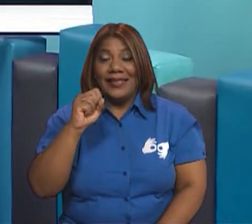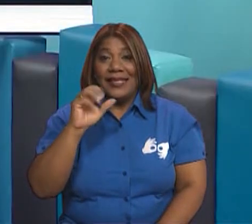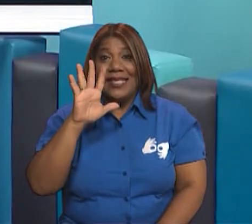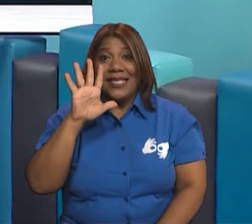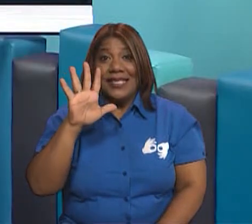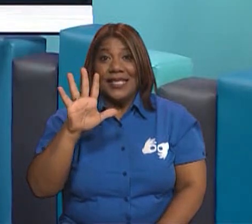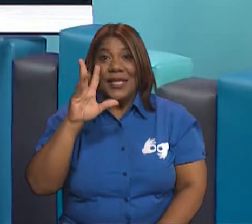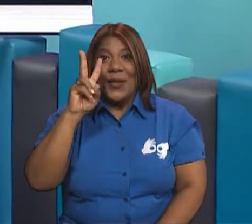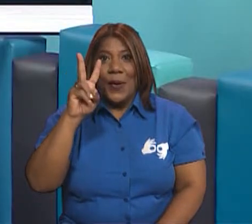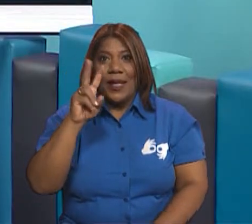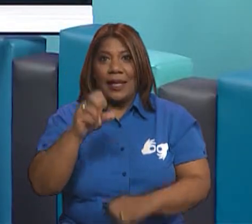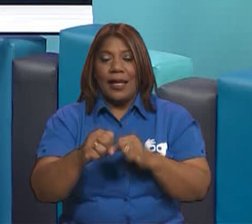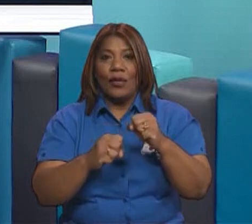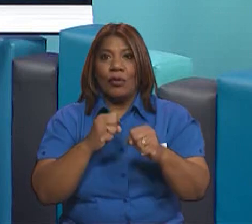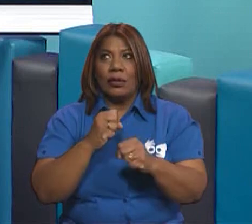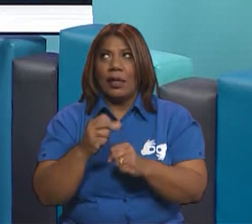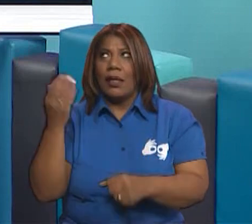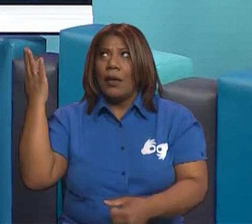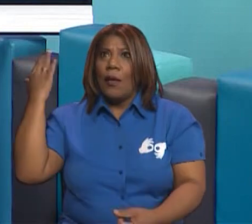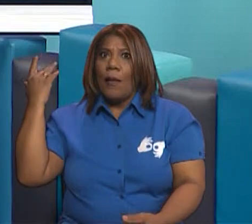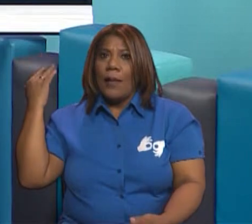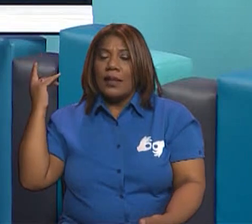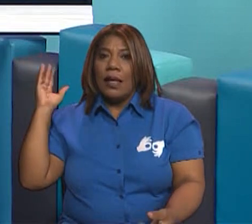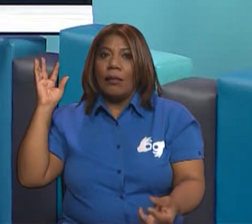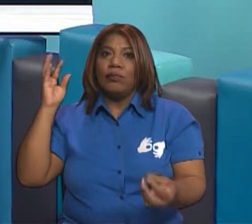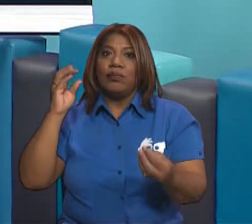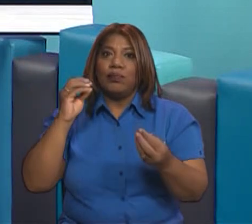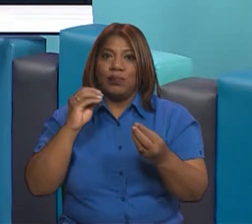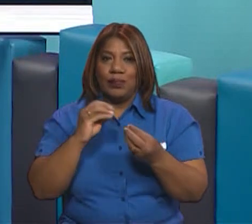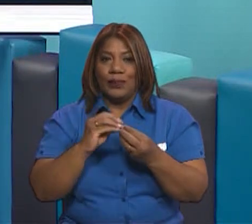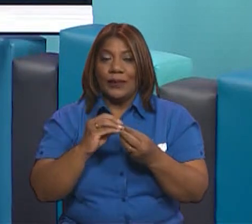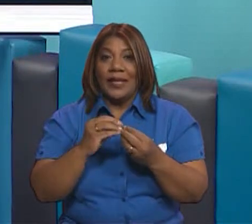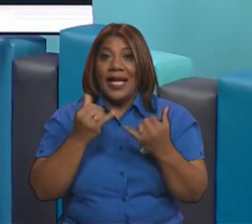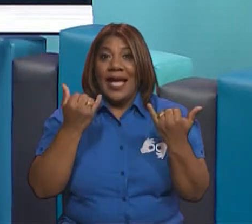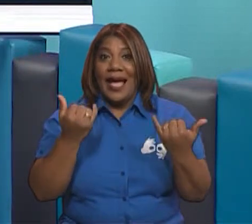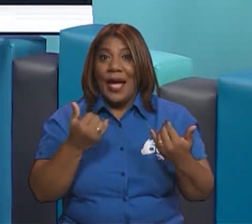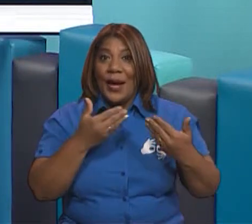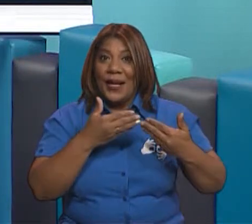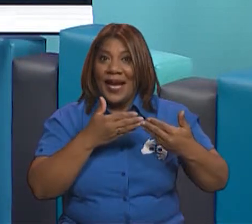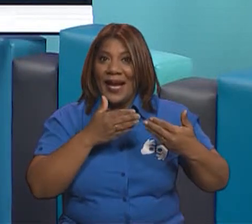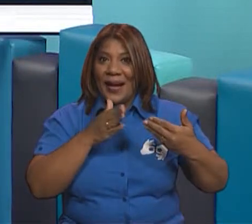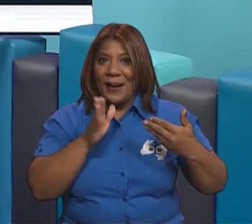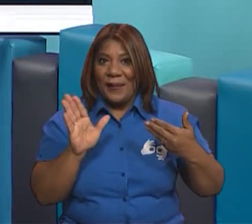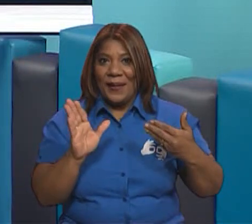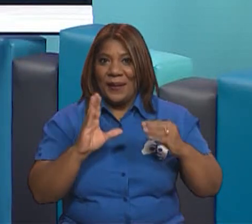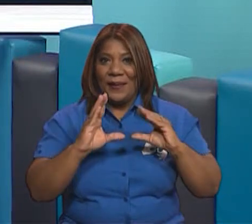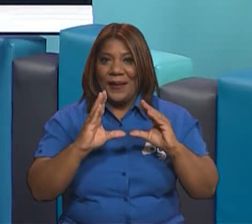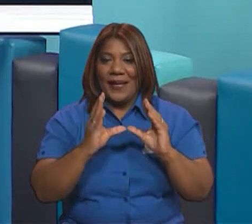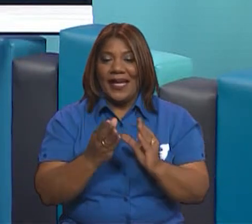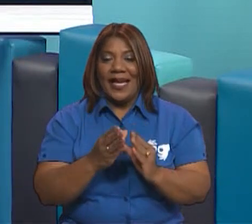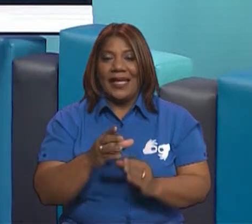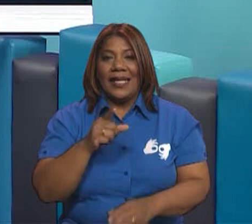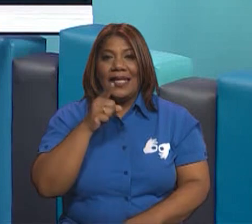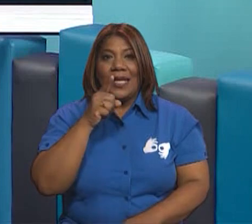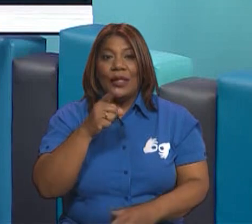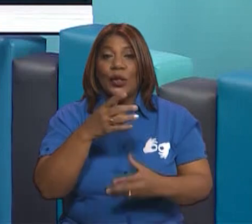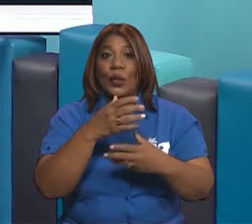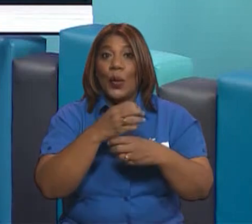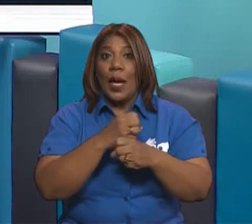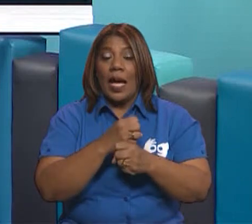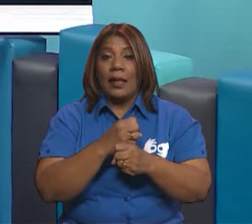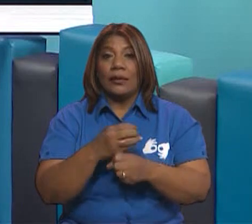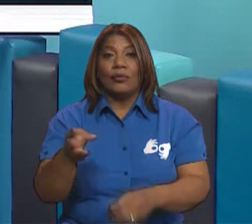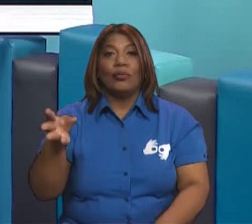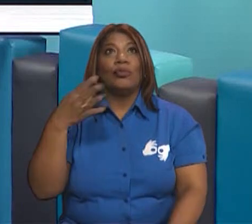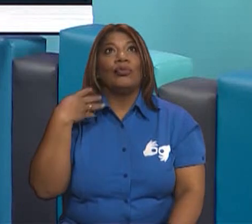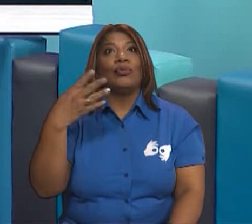bien. Ahora iniciemos con la apertura de nuestra clase. Para eso los invito a construir un abanico. Yo tengo el